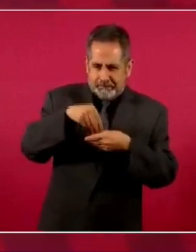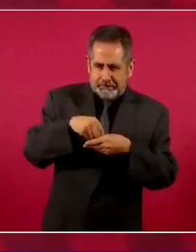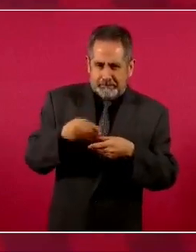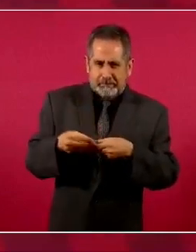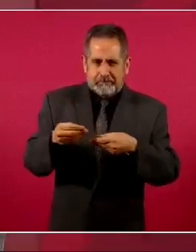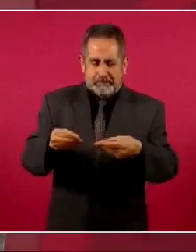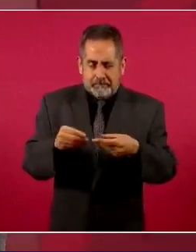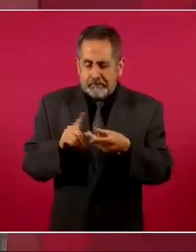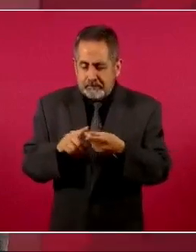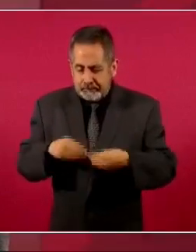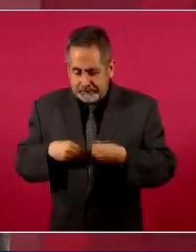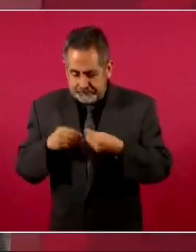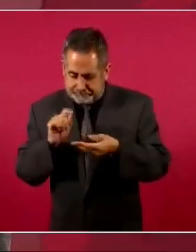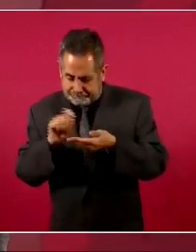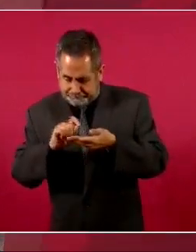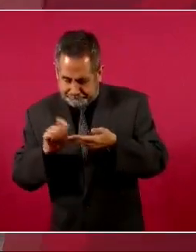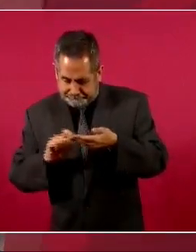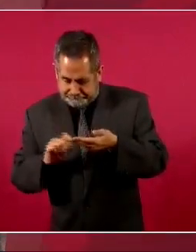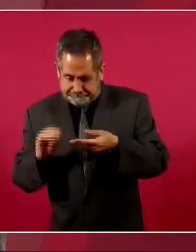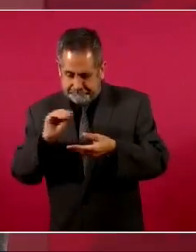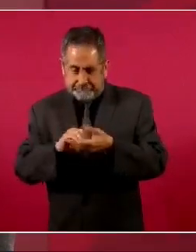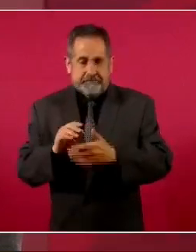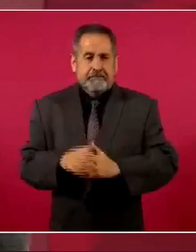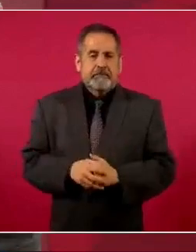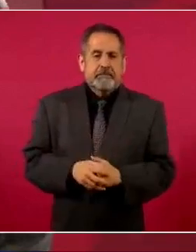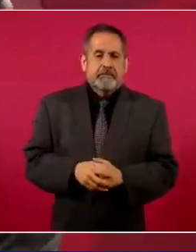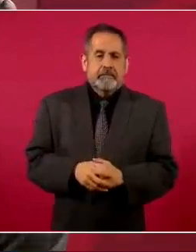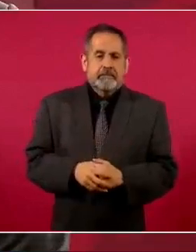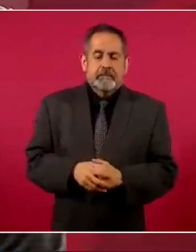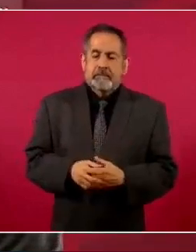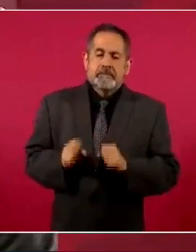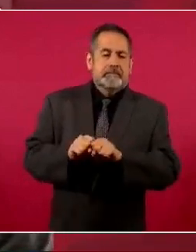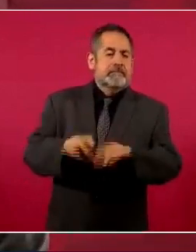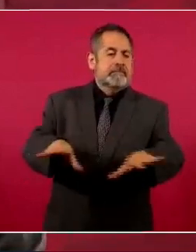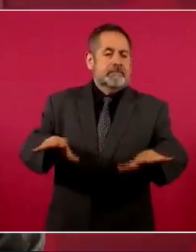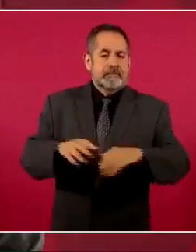dirección. Entonces veían cuántos devolvían